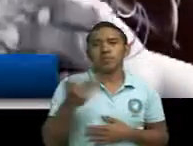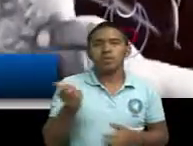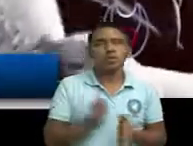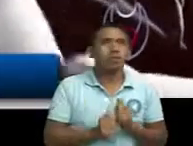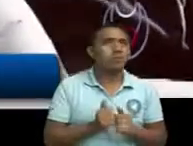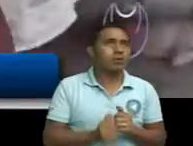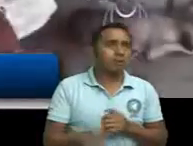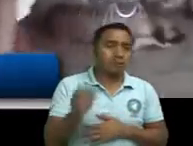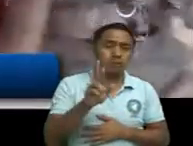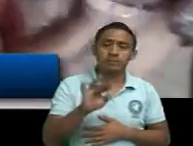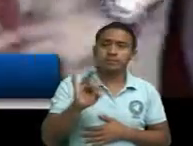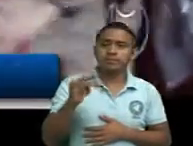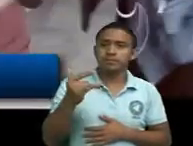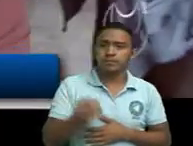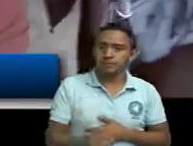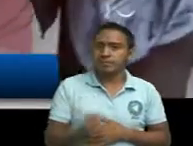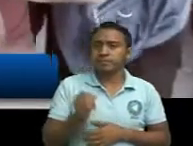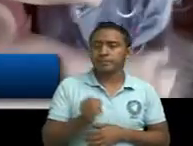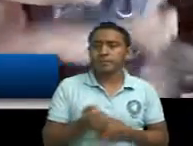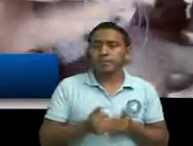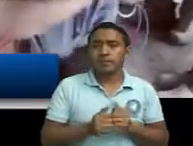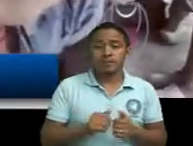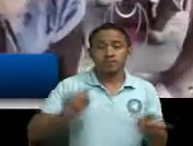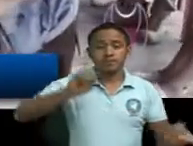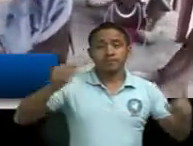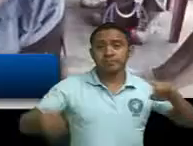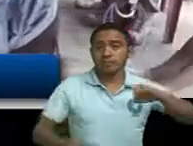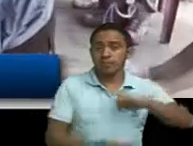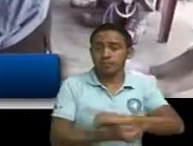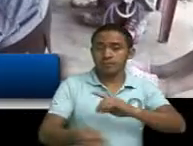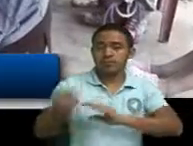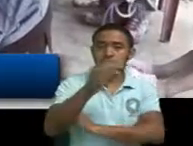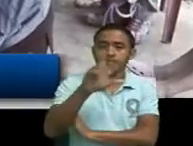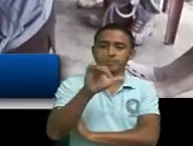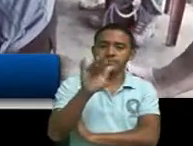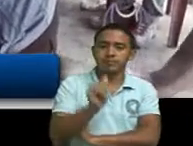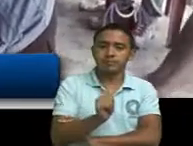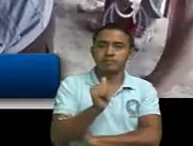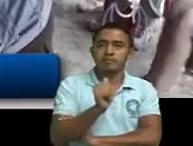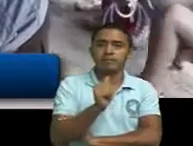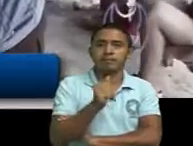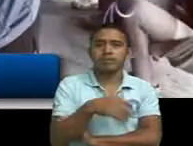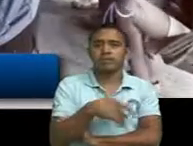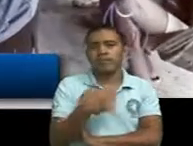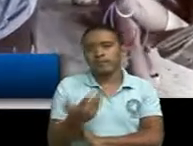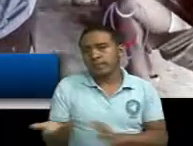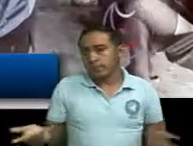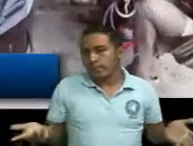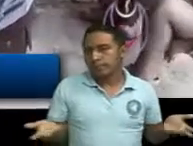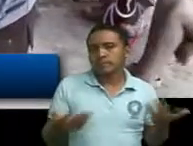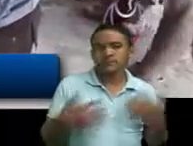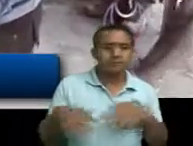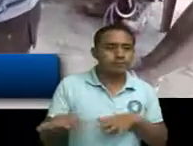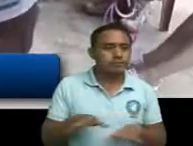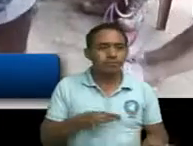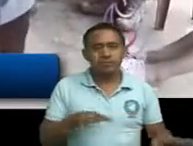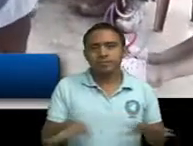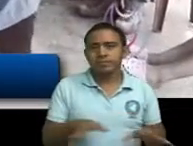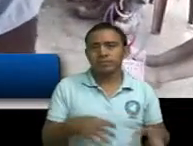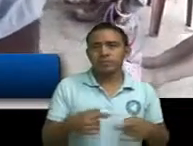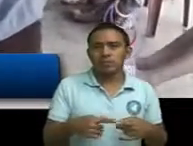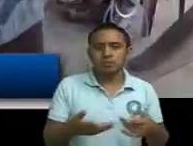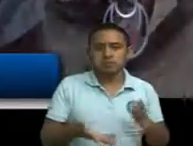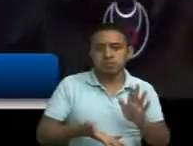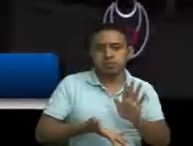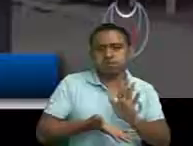riesgo aumentan también. Con esto del cambio climático, obviamente eso es inevitable. Las